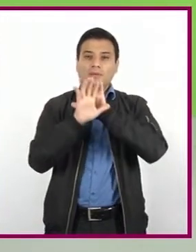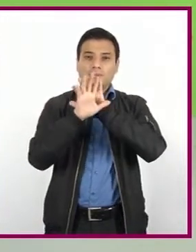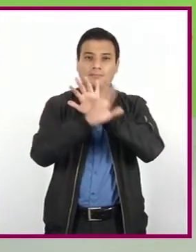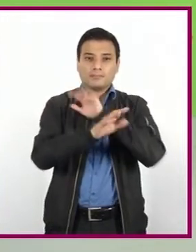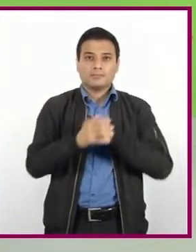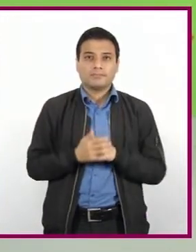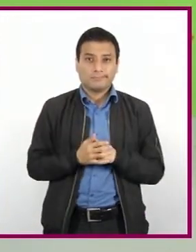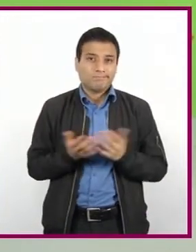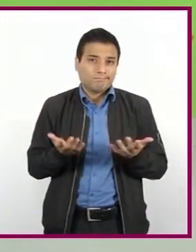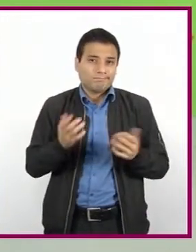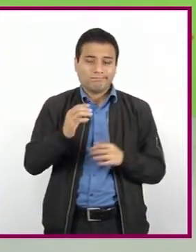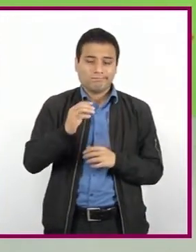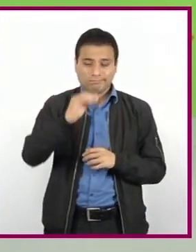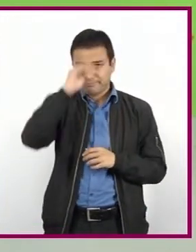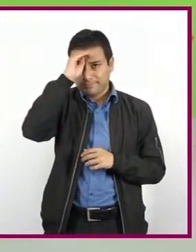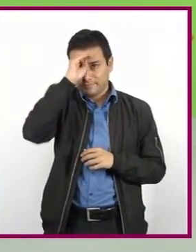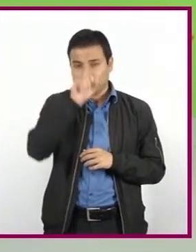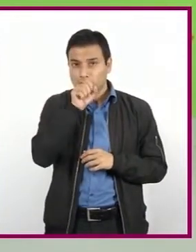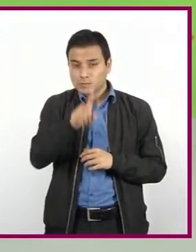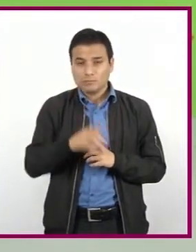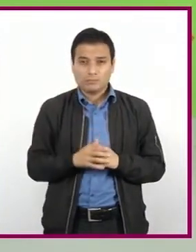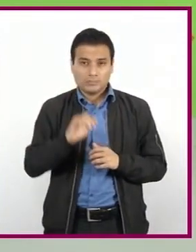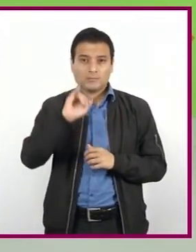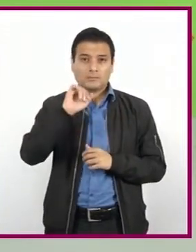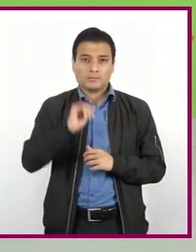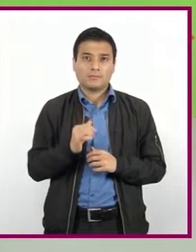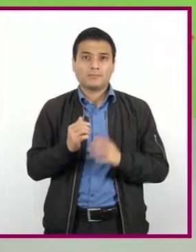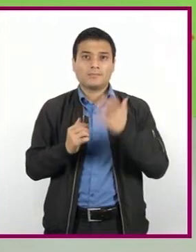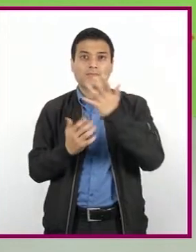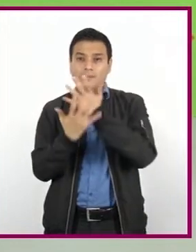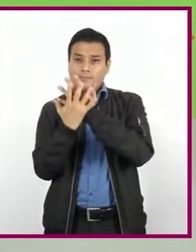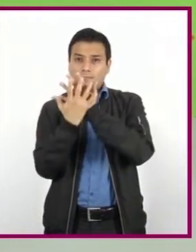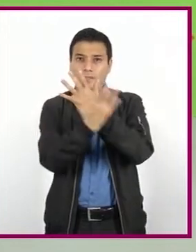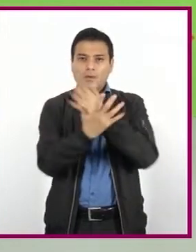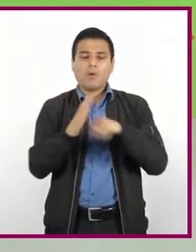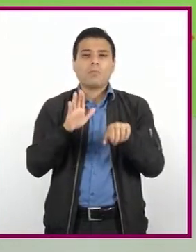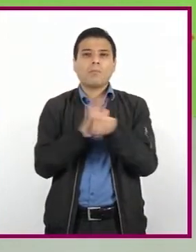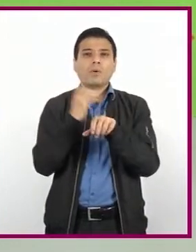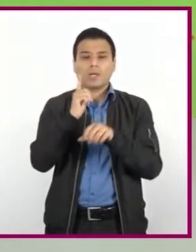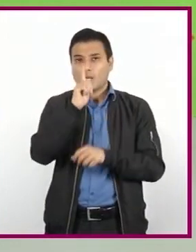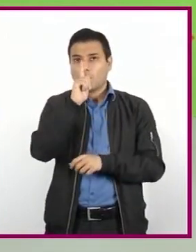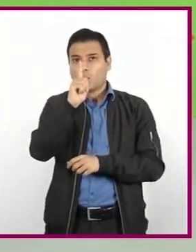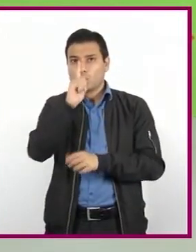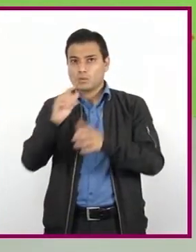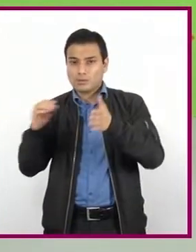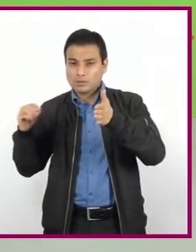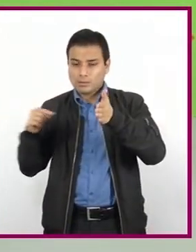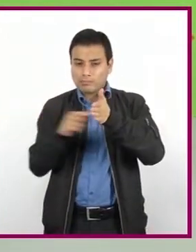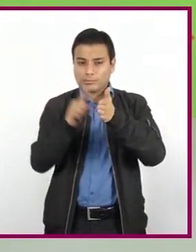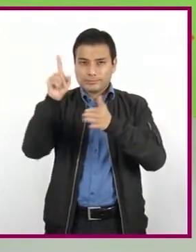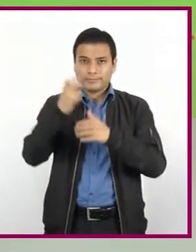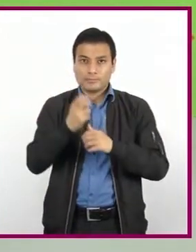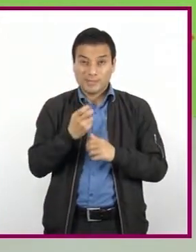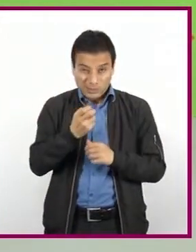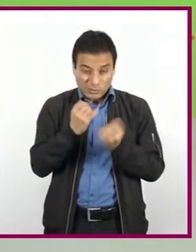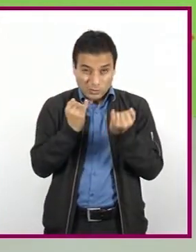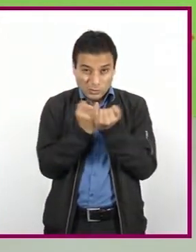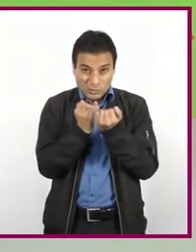Justo como lo imaginé, se ve la sombra de mi mano ya que la luz no es capaz de atravesarla. ¿Es así como funciona la